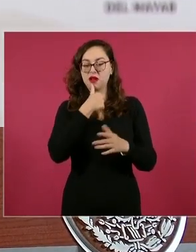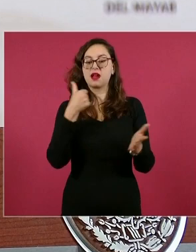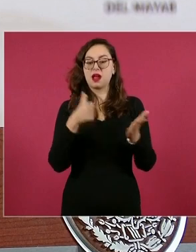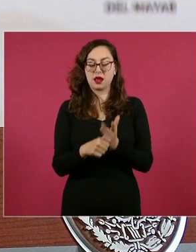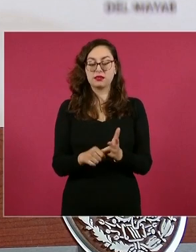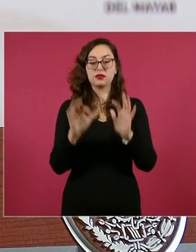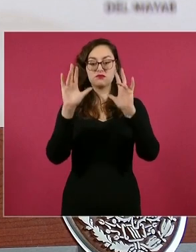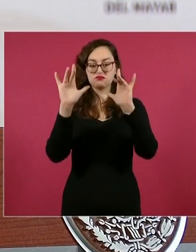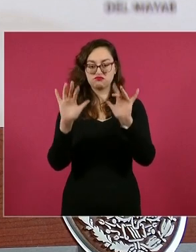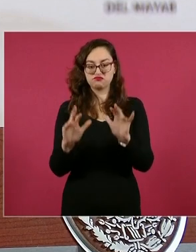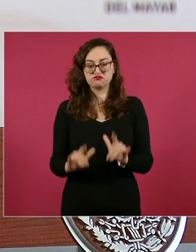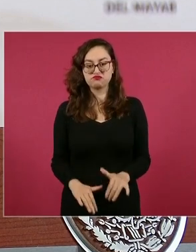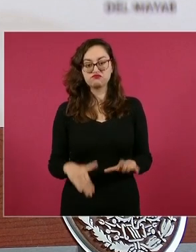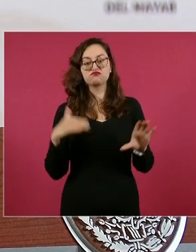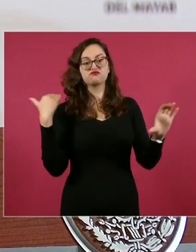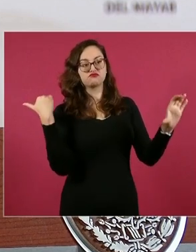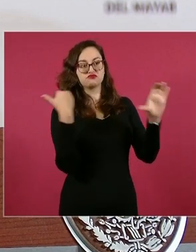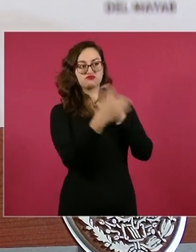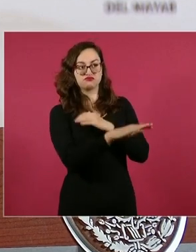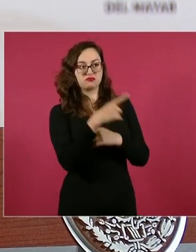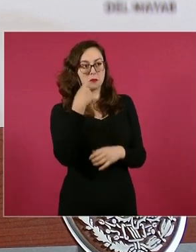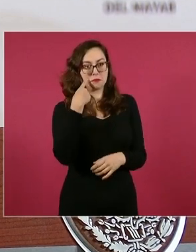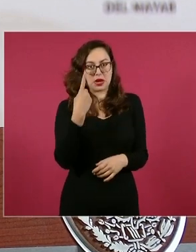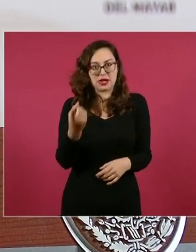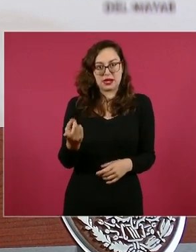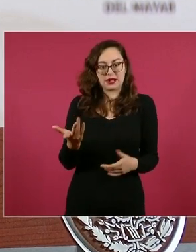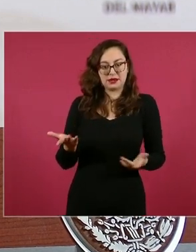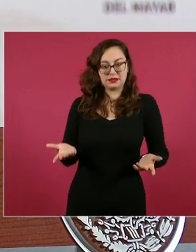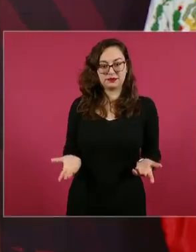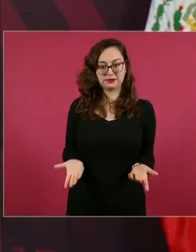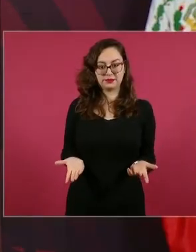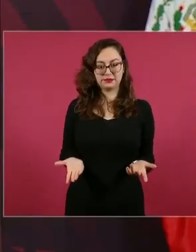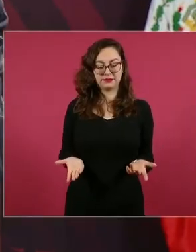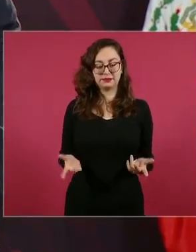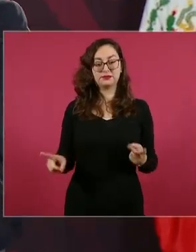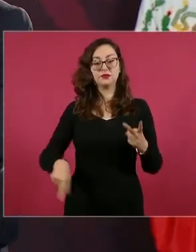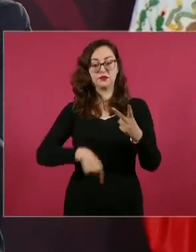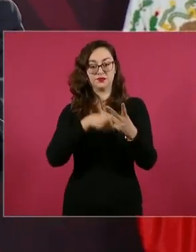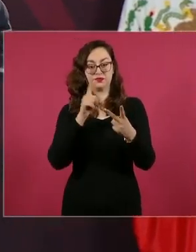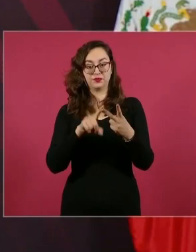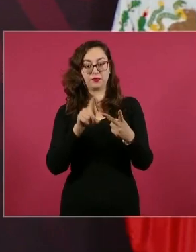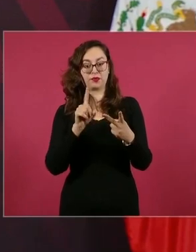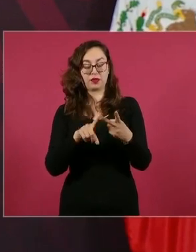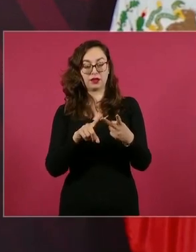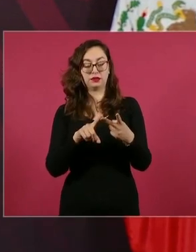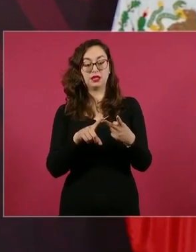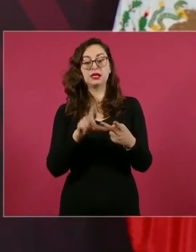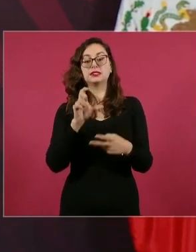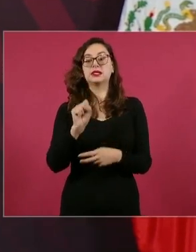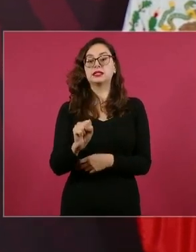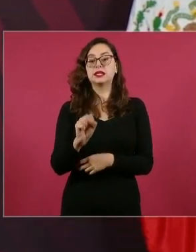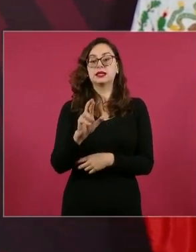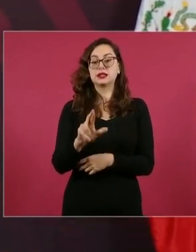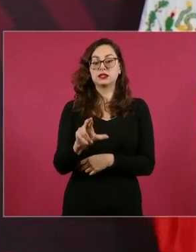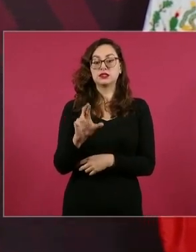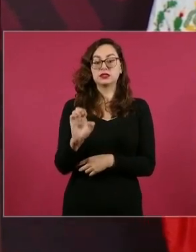deen sobre este tema y además la secretaría de relaciones